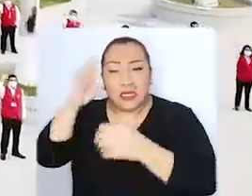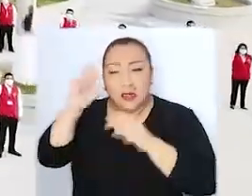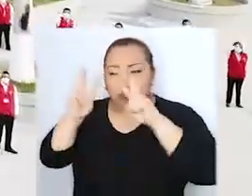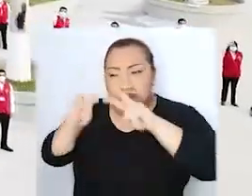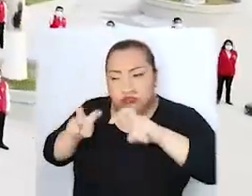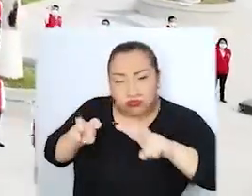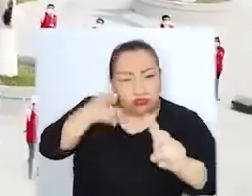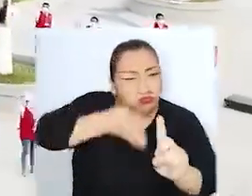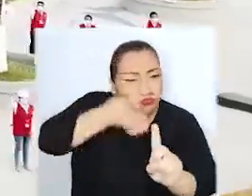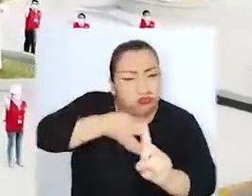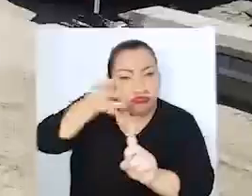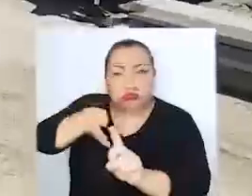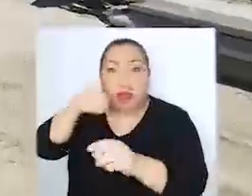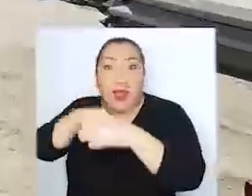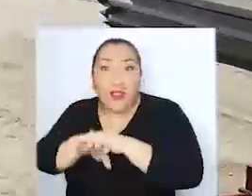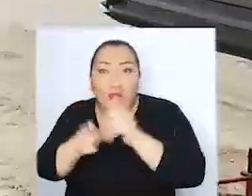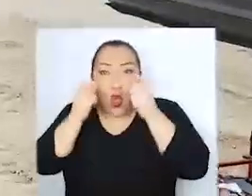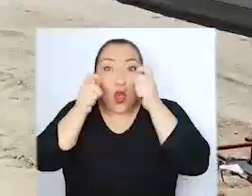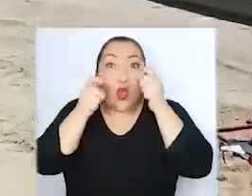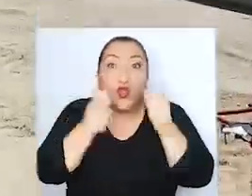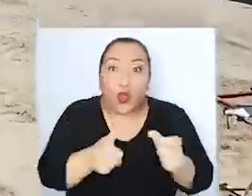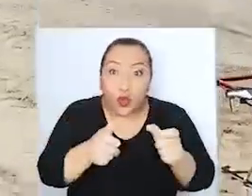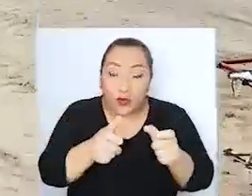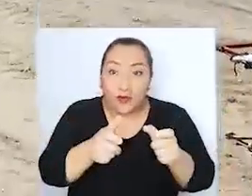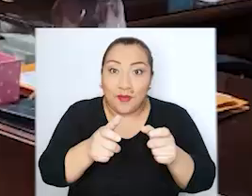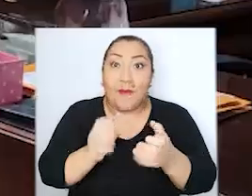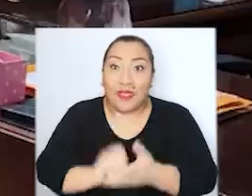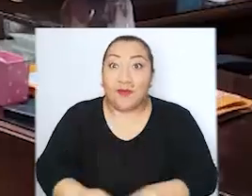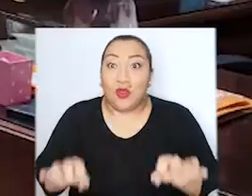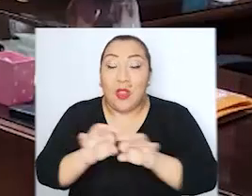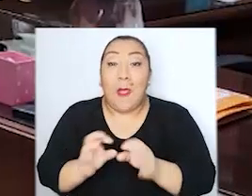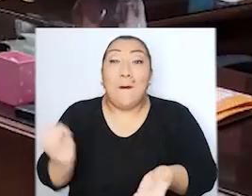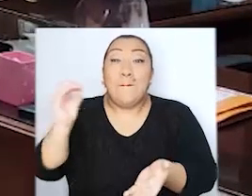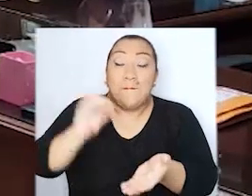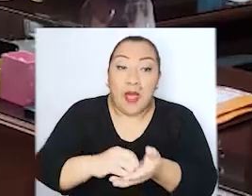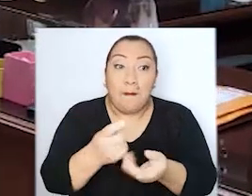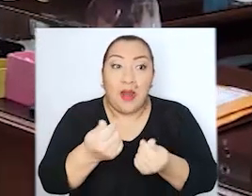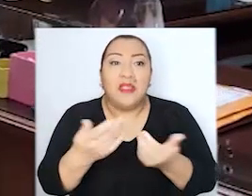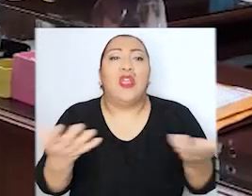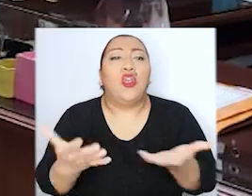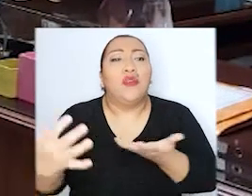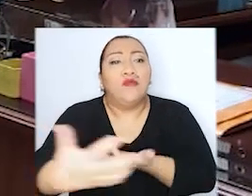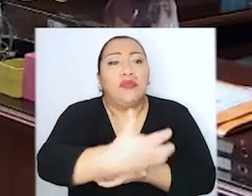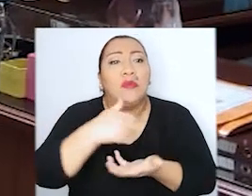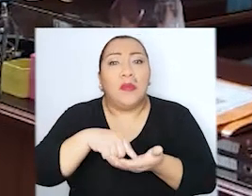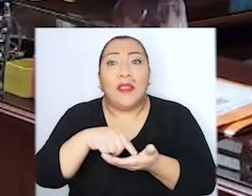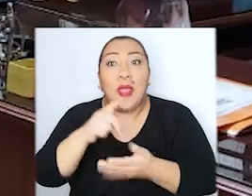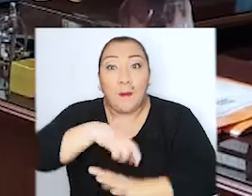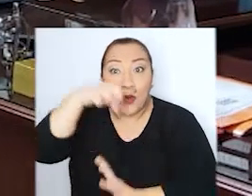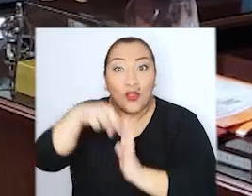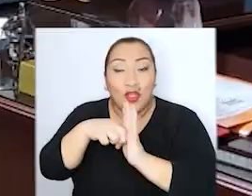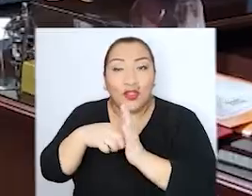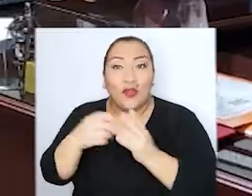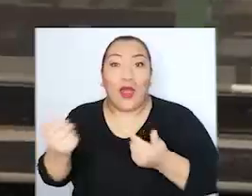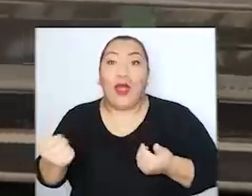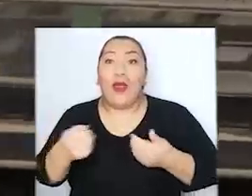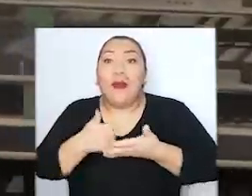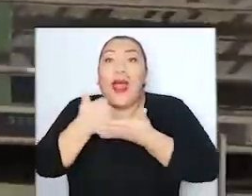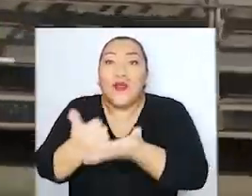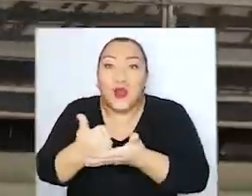especialistas examinarán mediante servicios de control simultáneo y posterior los recursos administrados para proyectos de inversión